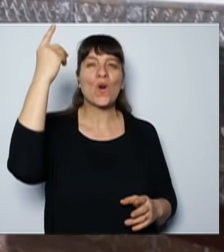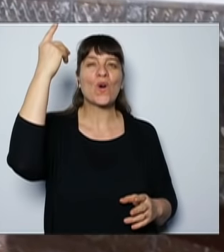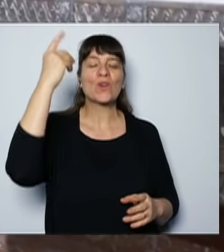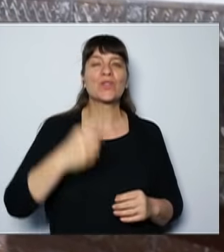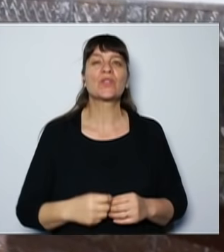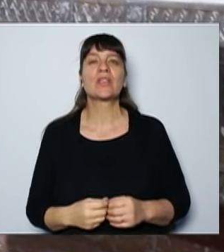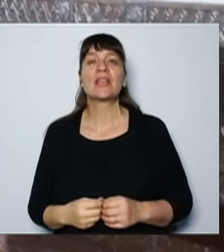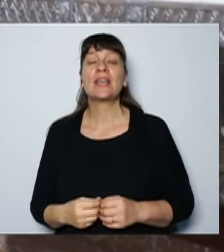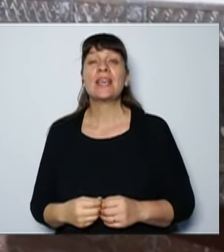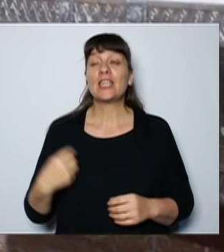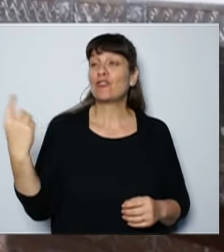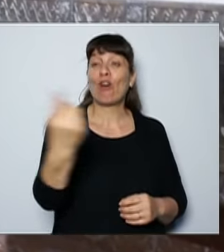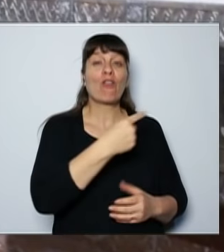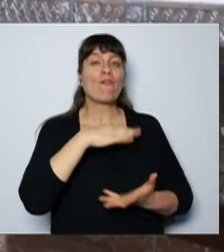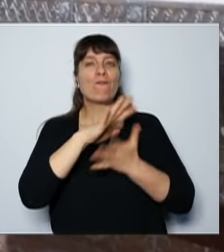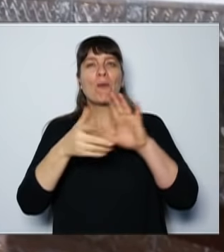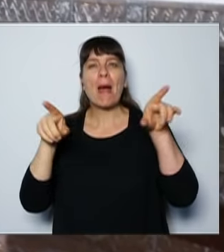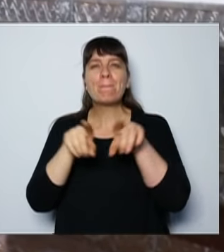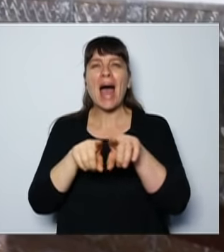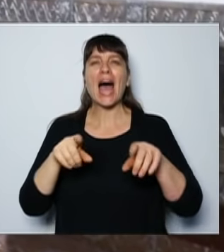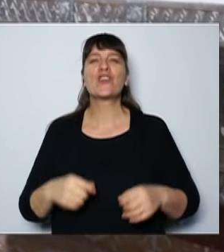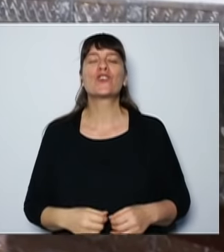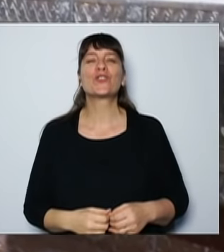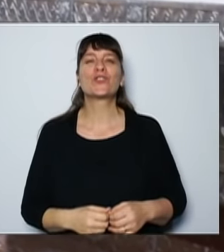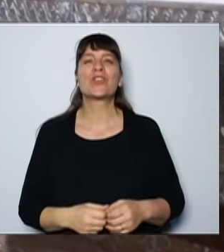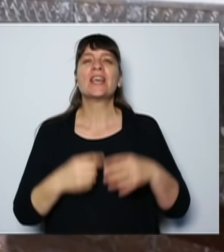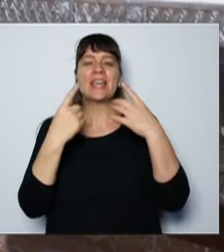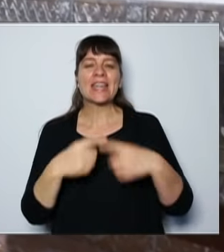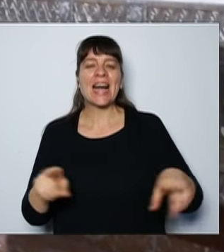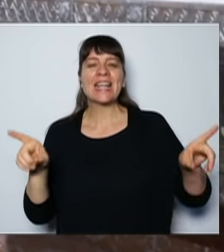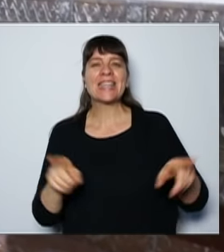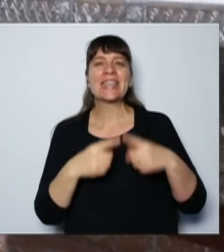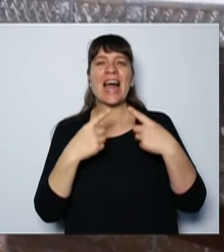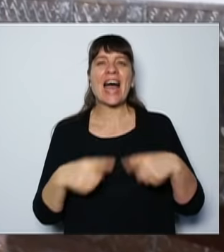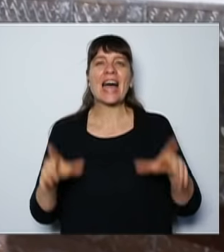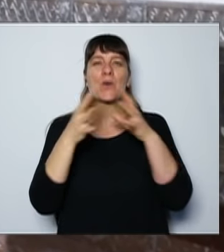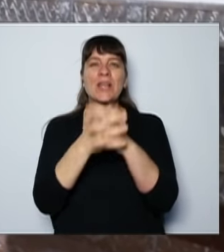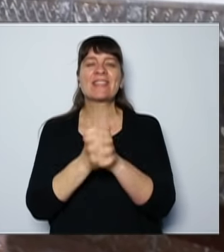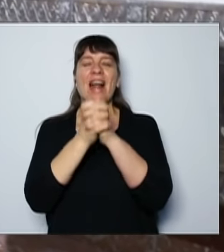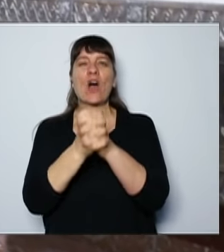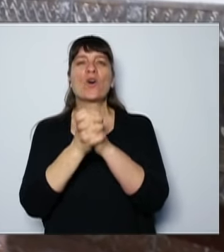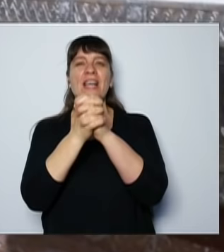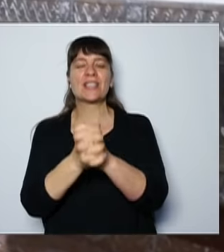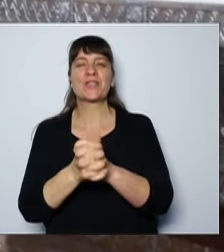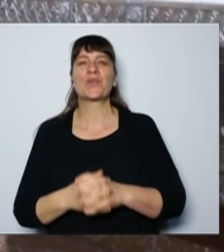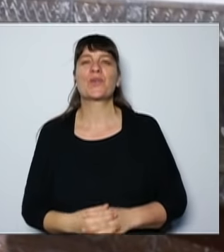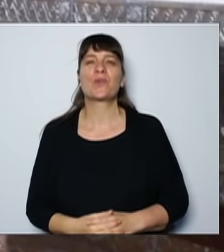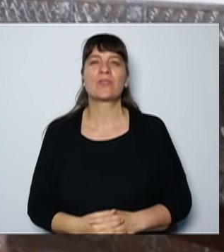Padre Dios y hermanados en el canto, comenzar